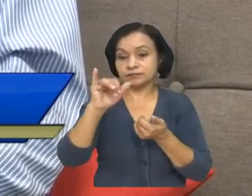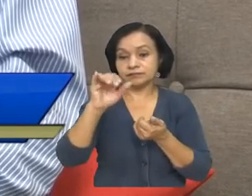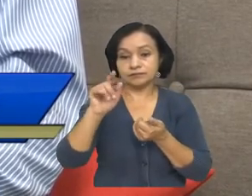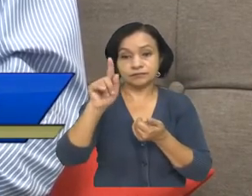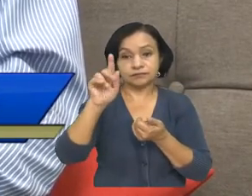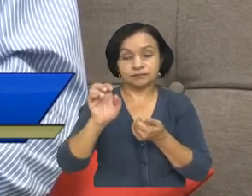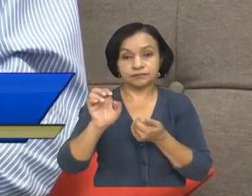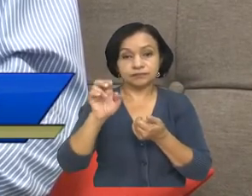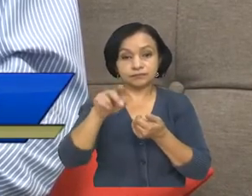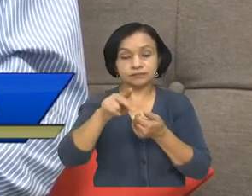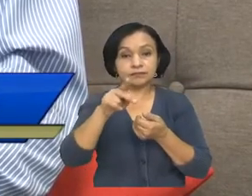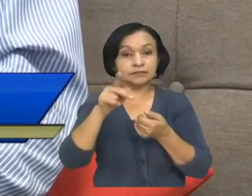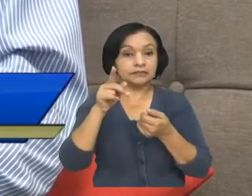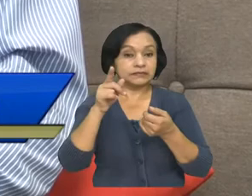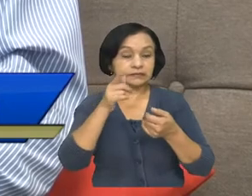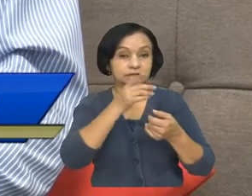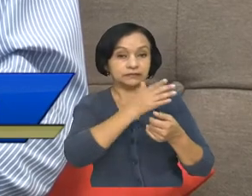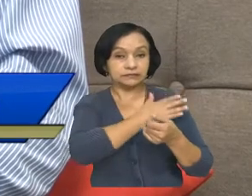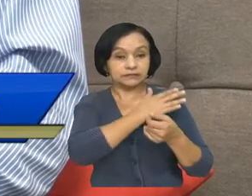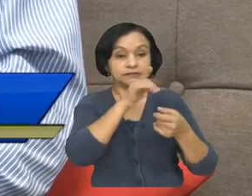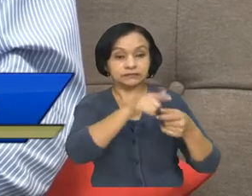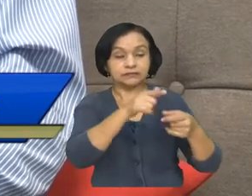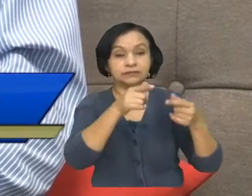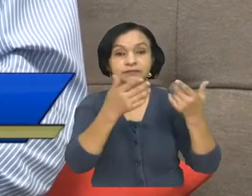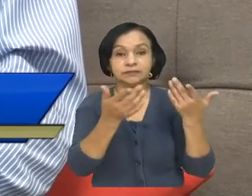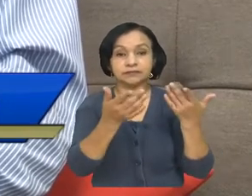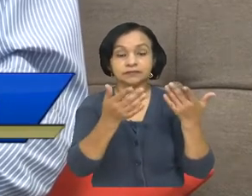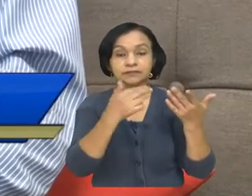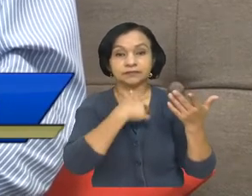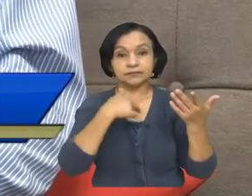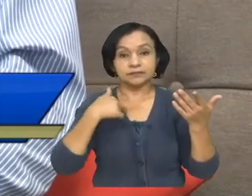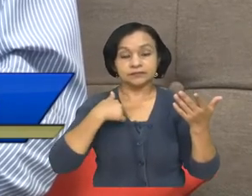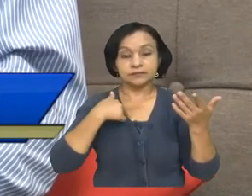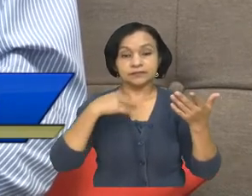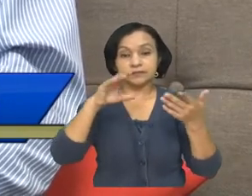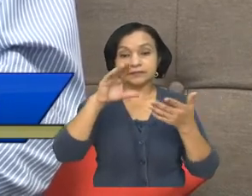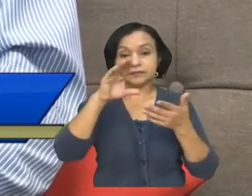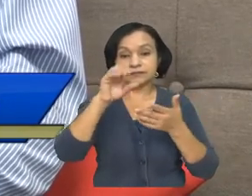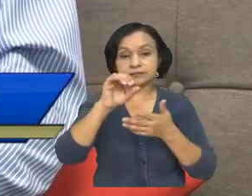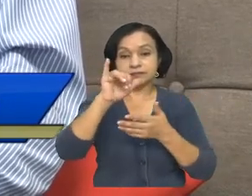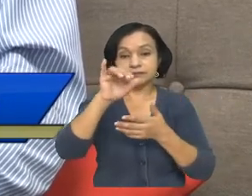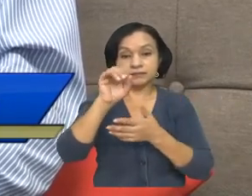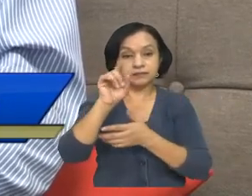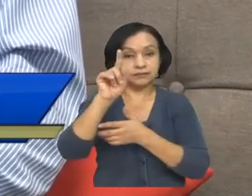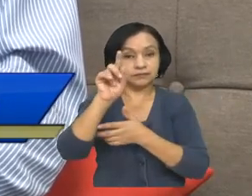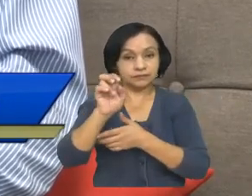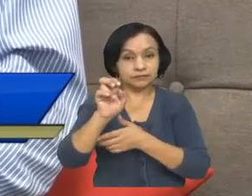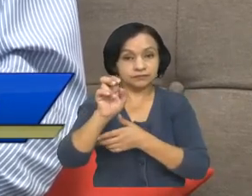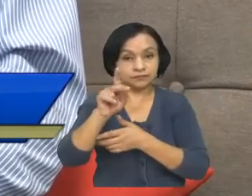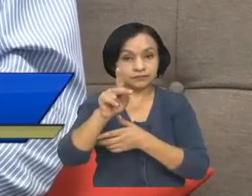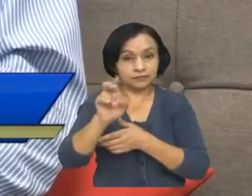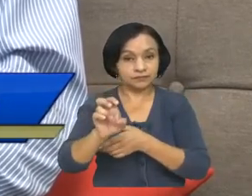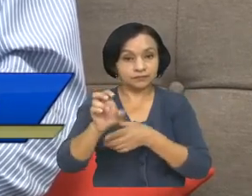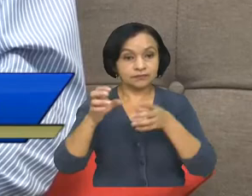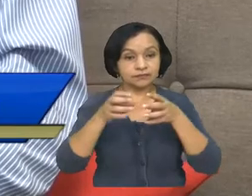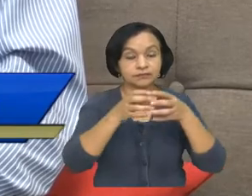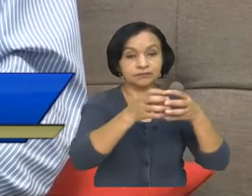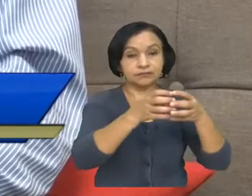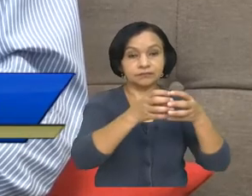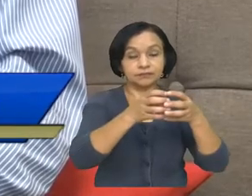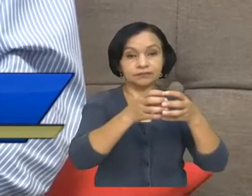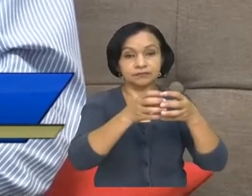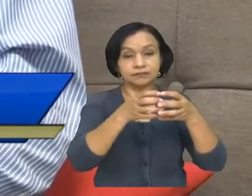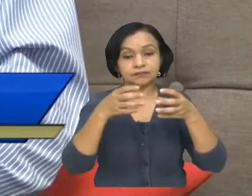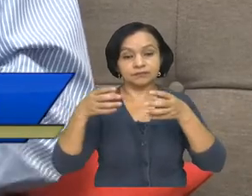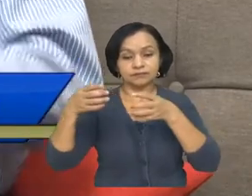fuerza importante de la Guardia. Y justamente cuando se toma el Coyotepe, una de las primeras columnas que entra ahí